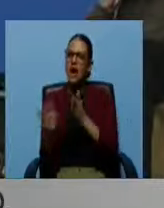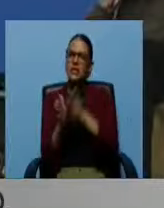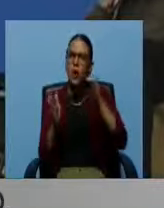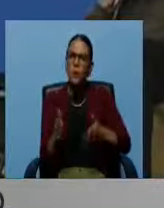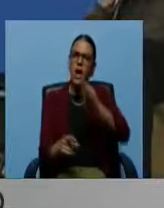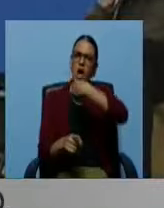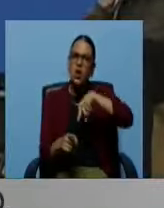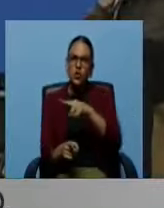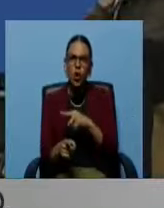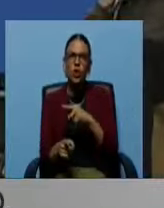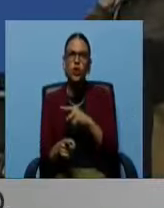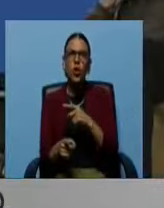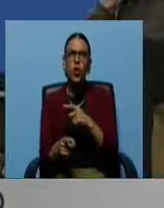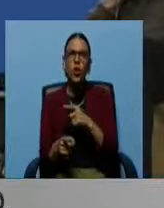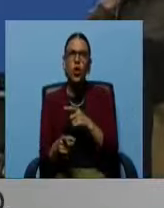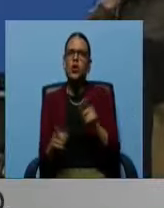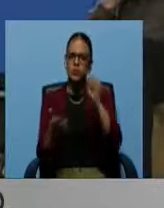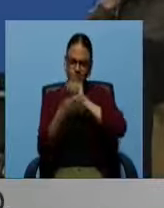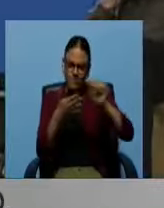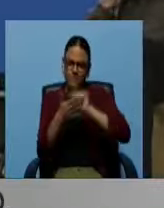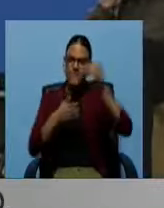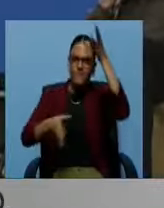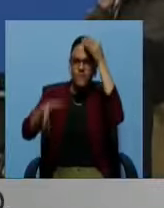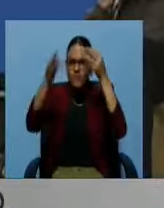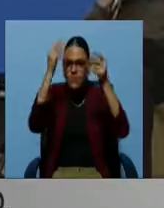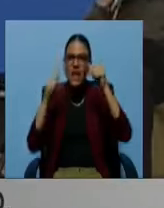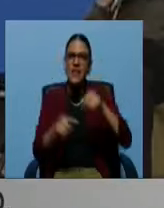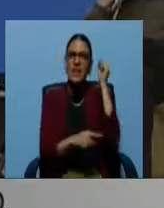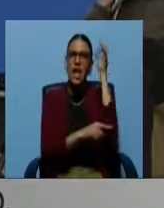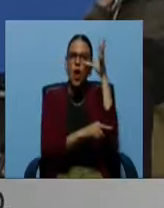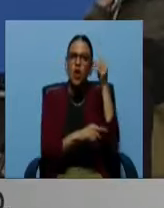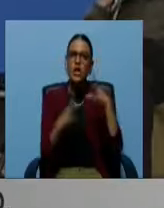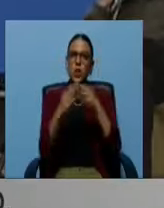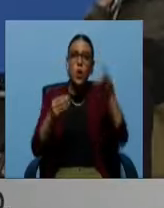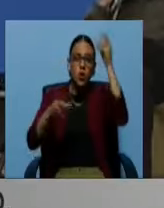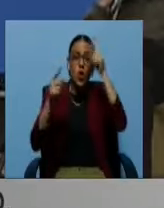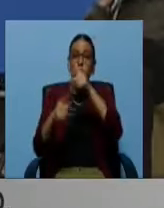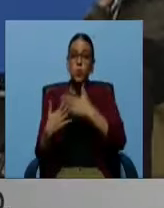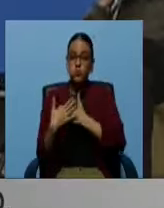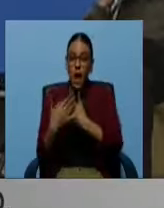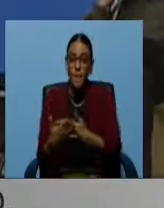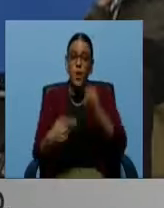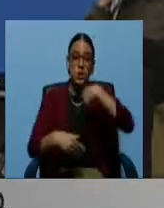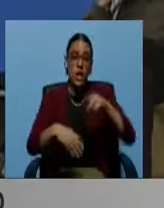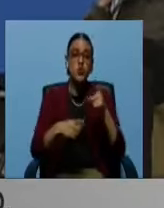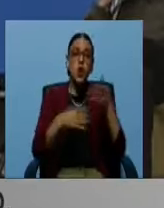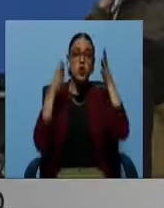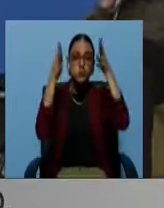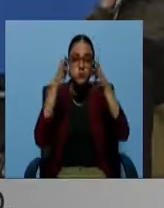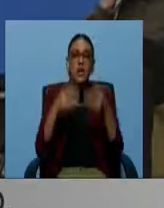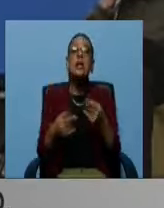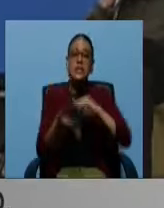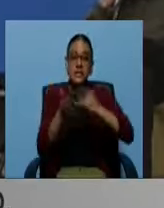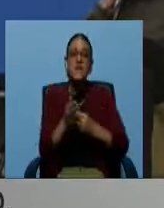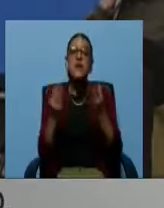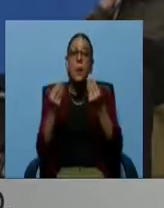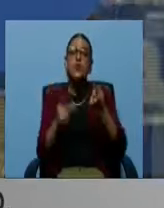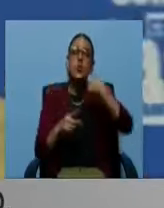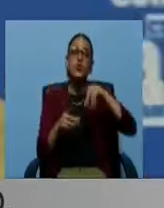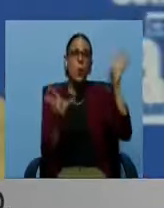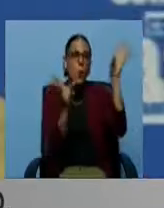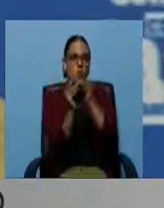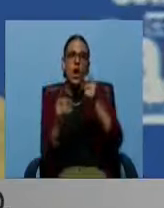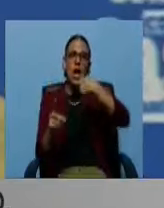hemos tomado nota en este Congreso. Creo que estos aportes van a significar mucho a las conclusiones que vamos